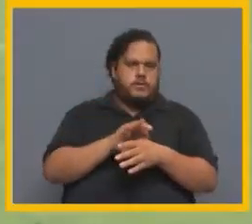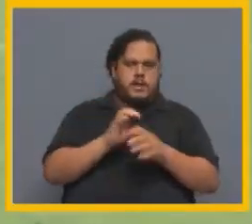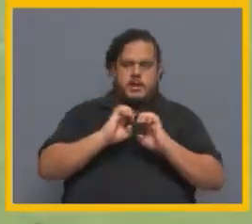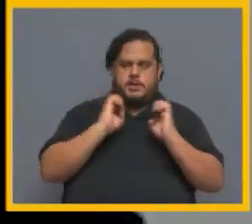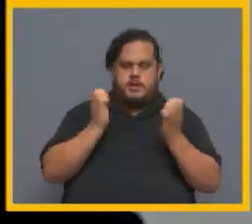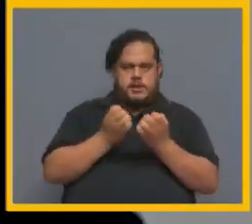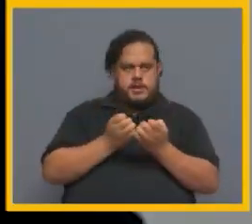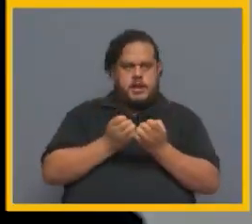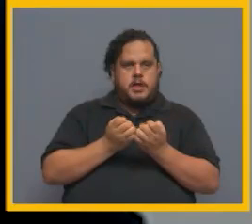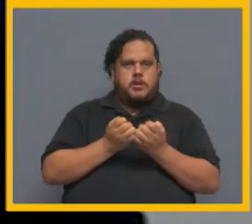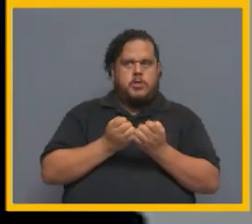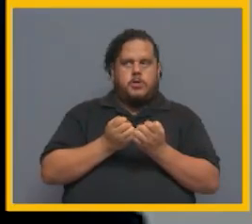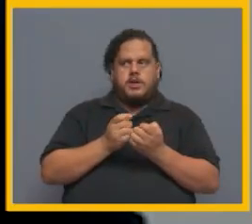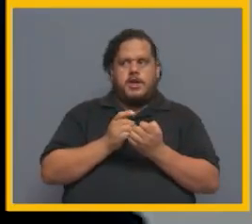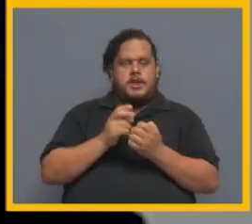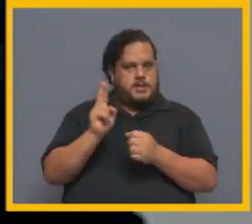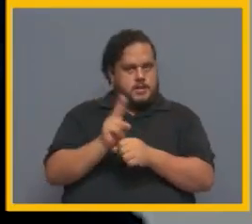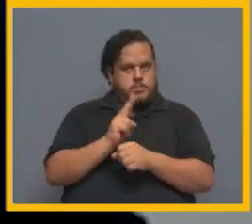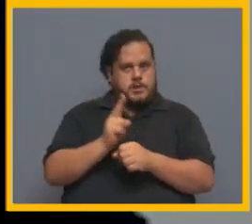estadio que se vaya a utilizar.